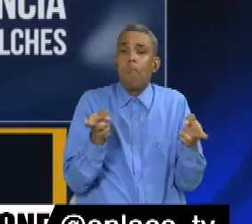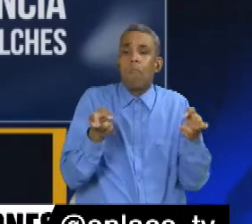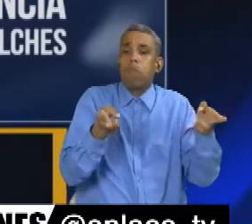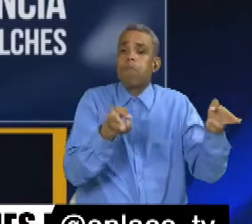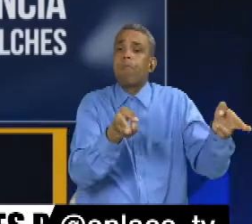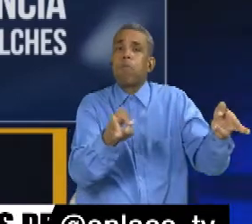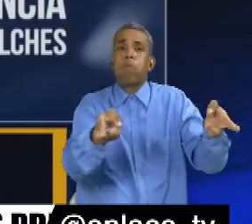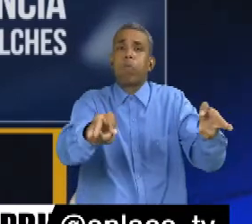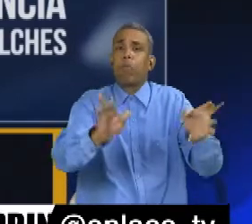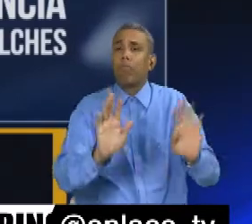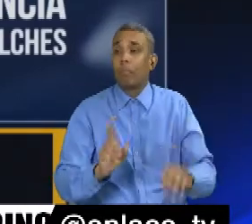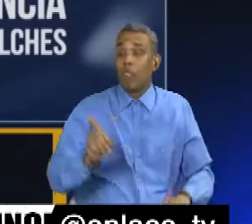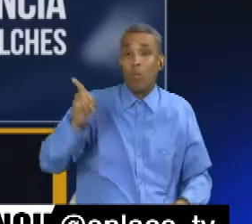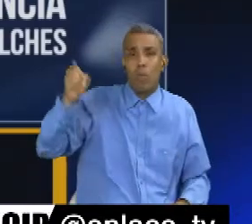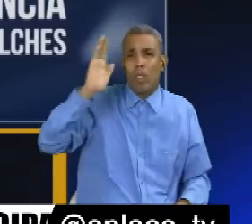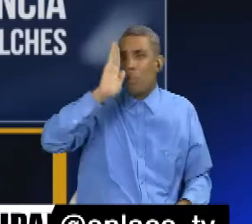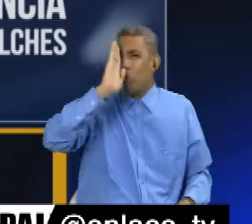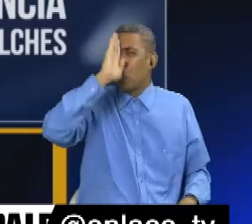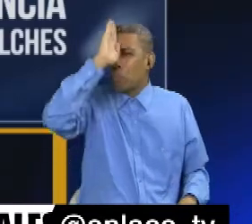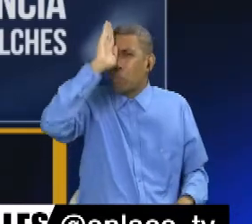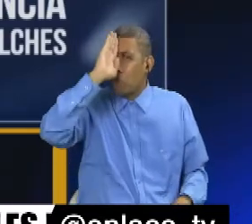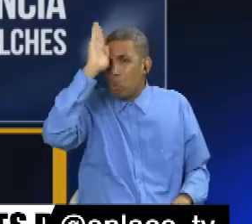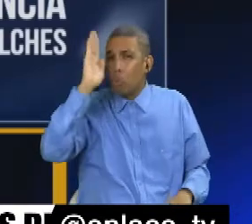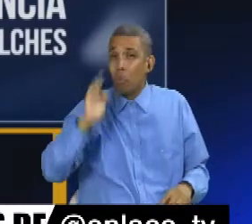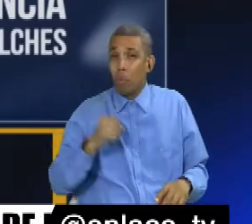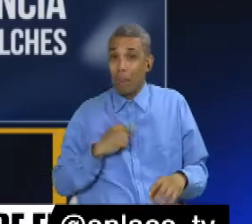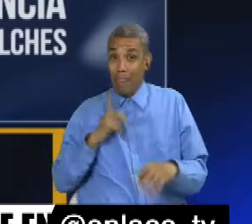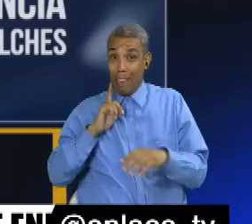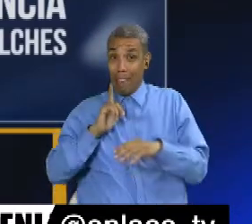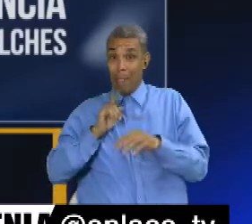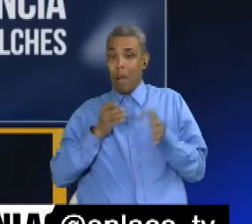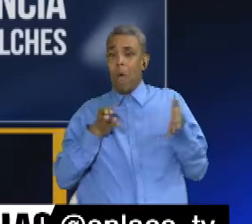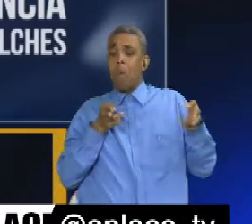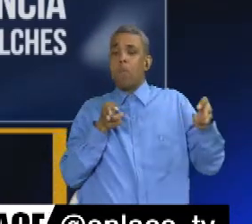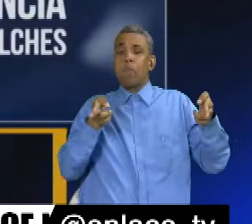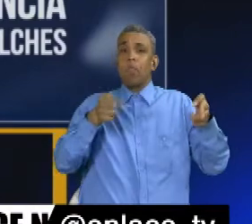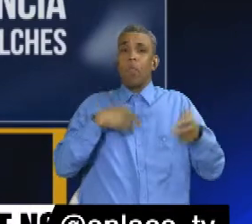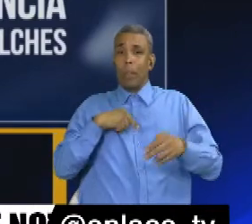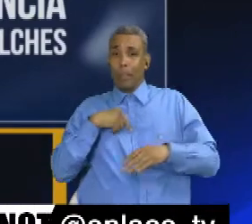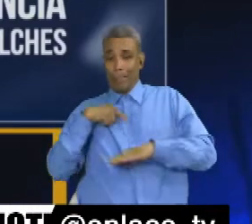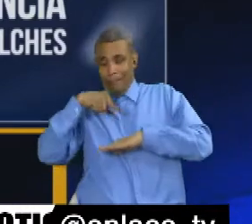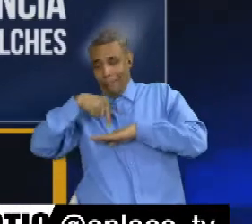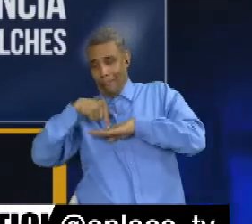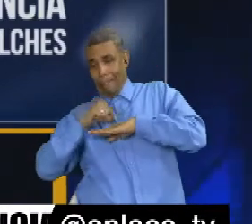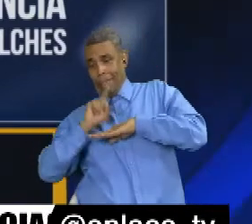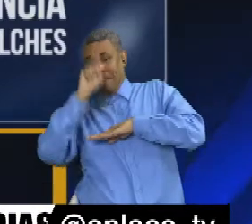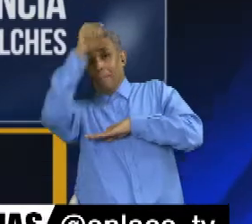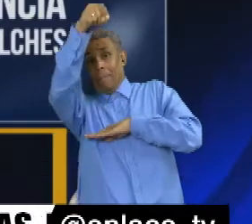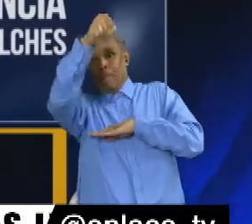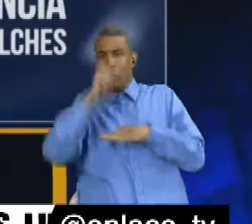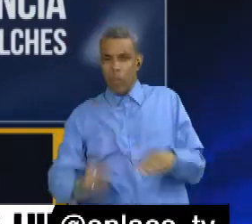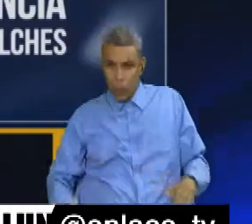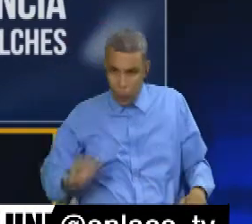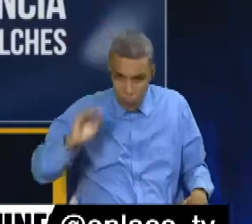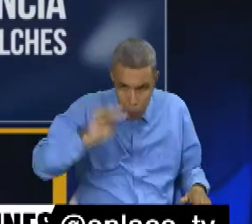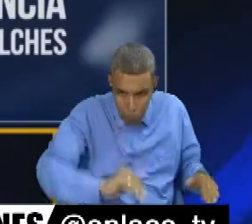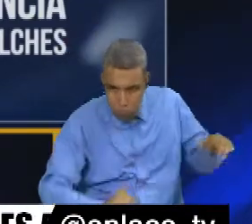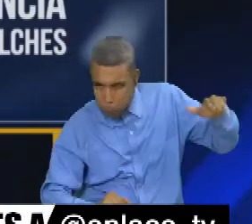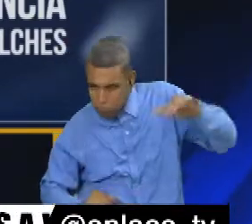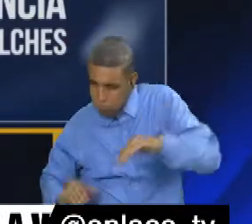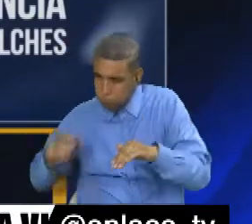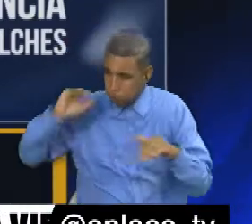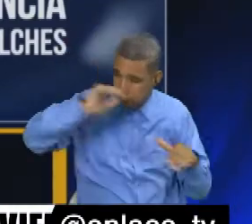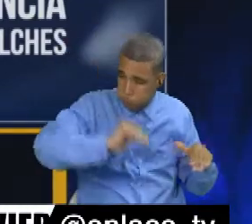de Garirí, se la cruzaba de aquí para allá y había veces que se la cruzaba otra vez para acá. Pero las familiares dicen que